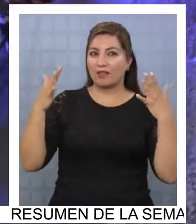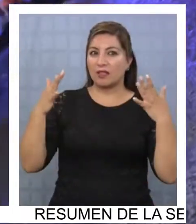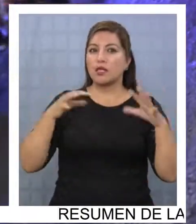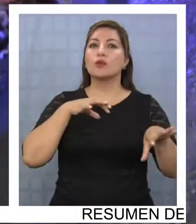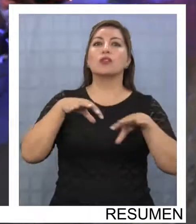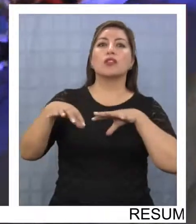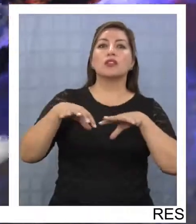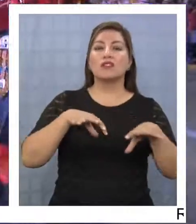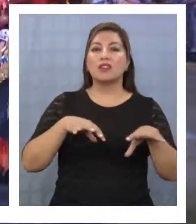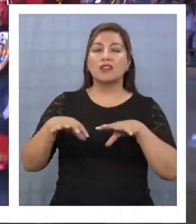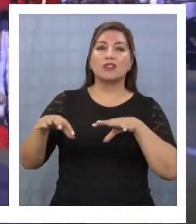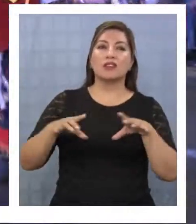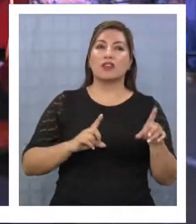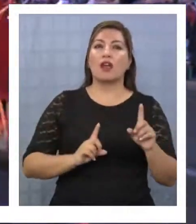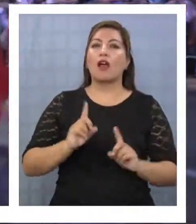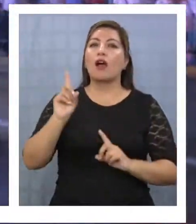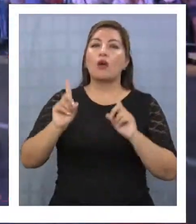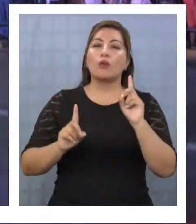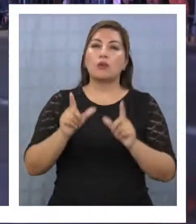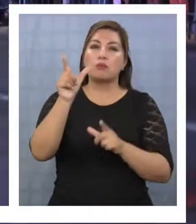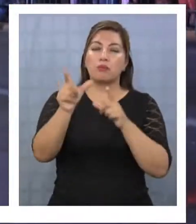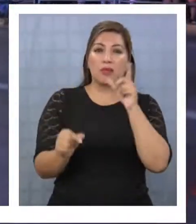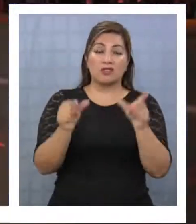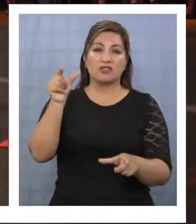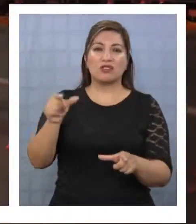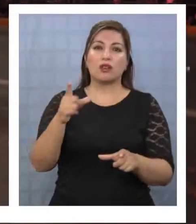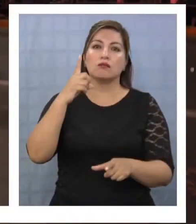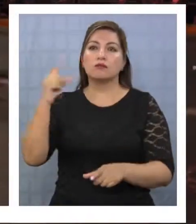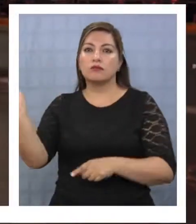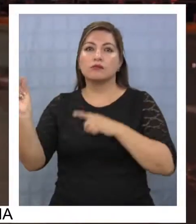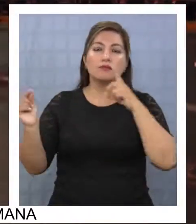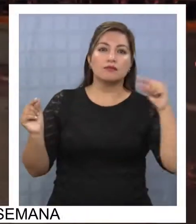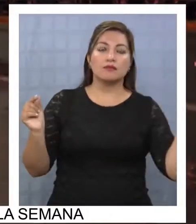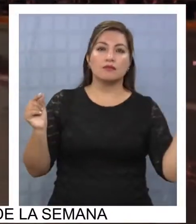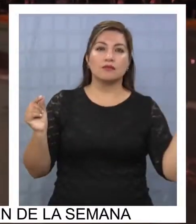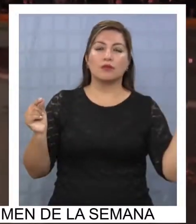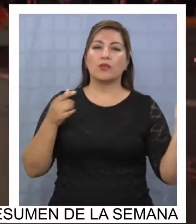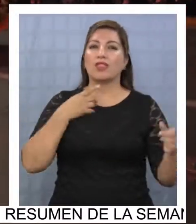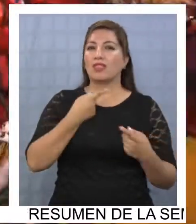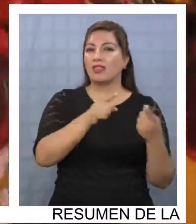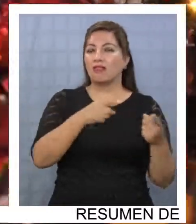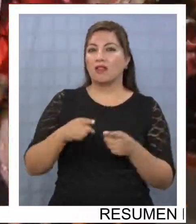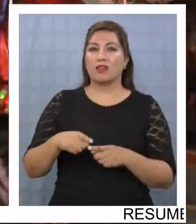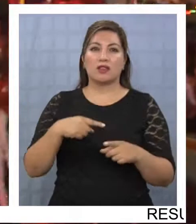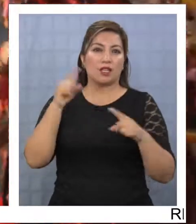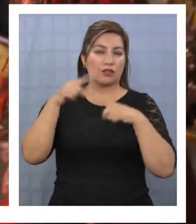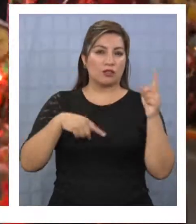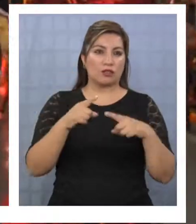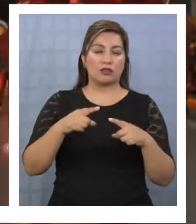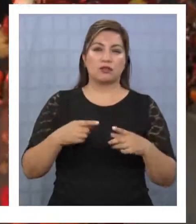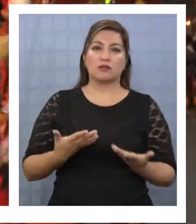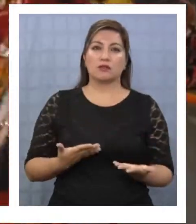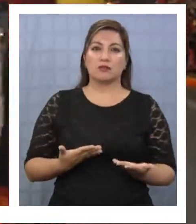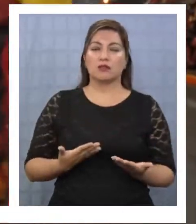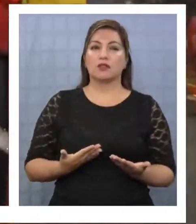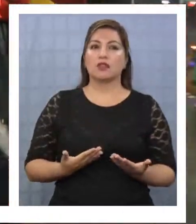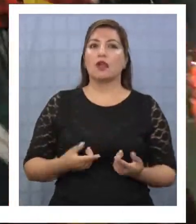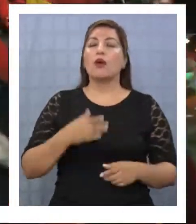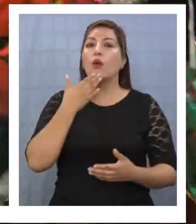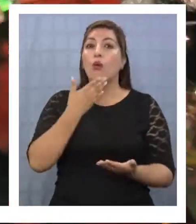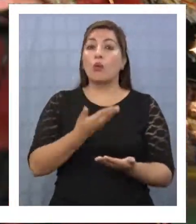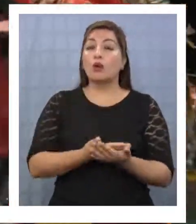poco a poco va perdiendo a alguno de sus miembros por diversos motivos. Esto queda reflejado desde el momento en que las